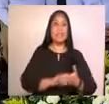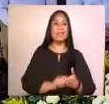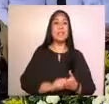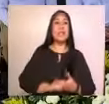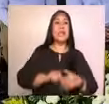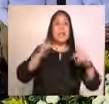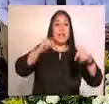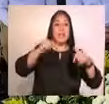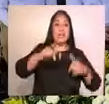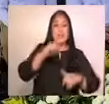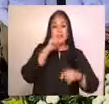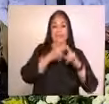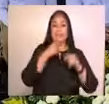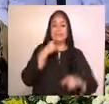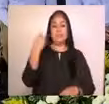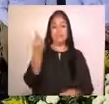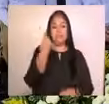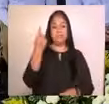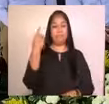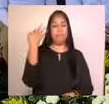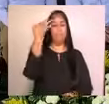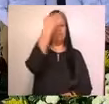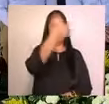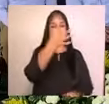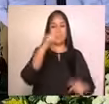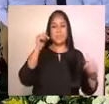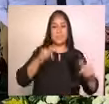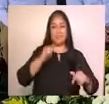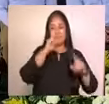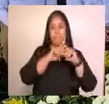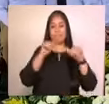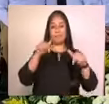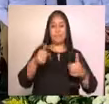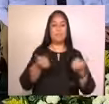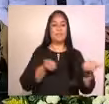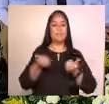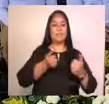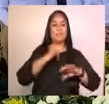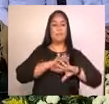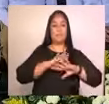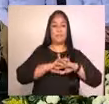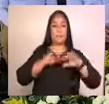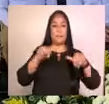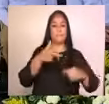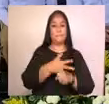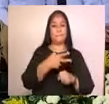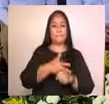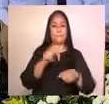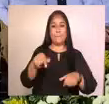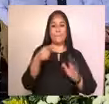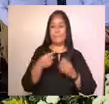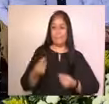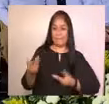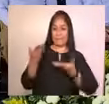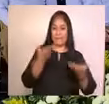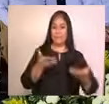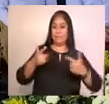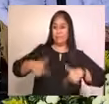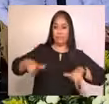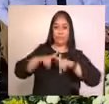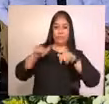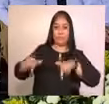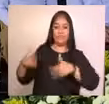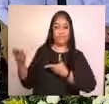presente y futuro de la administración penitenciaria en Guatemala. Entregamos este centro de detención de máxima